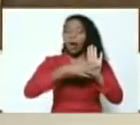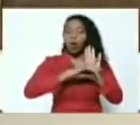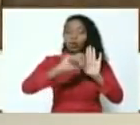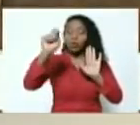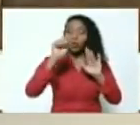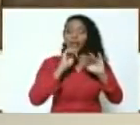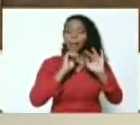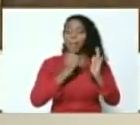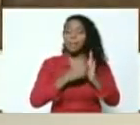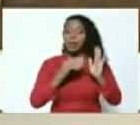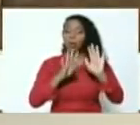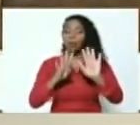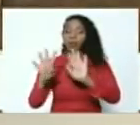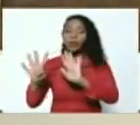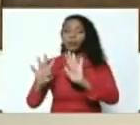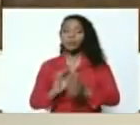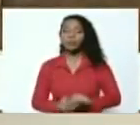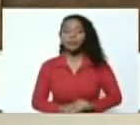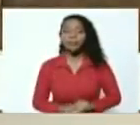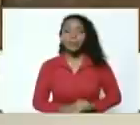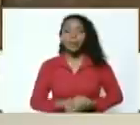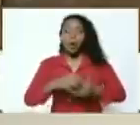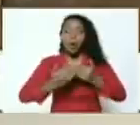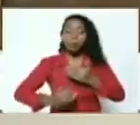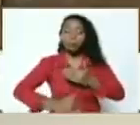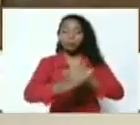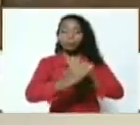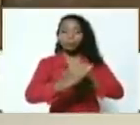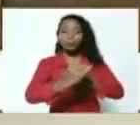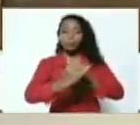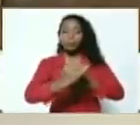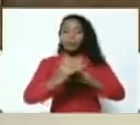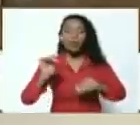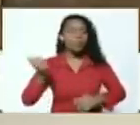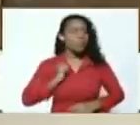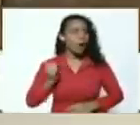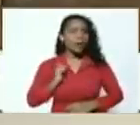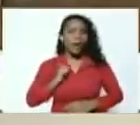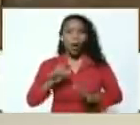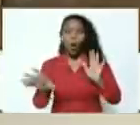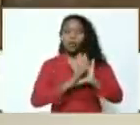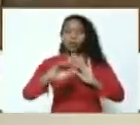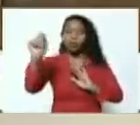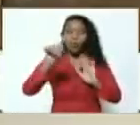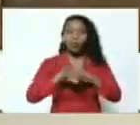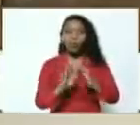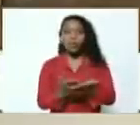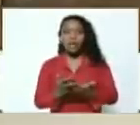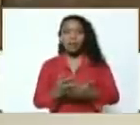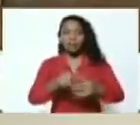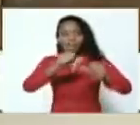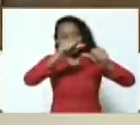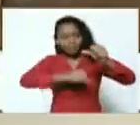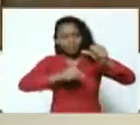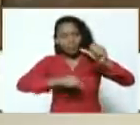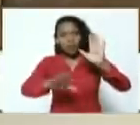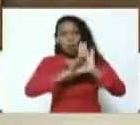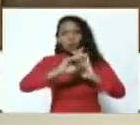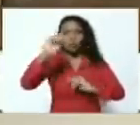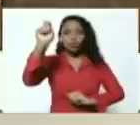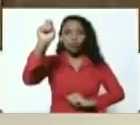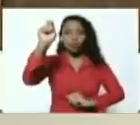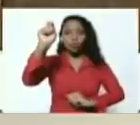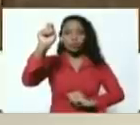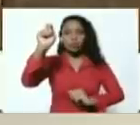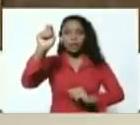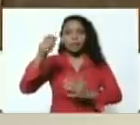99. Los más avanzados de cualquier constitución del mundo. Revisen la constitución de